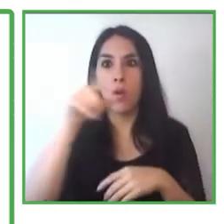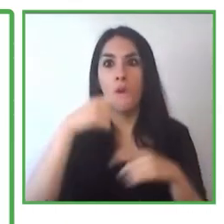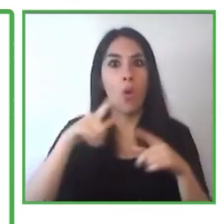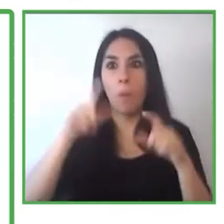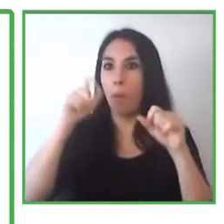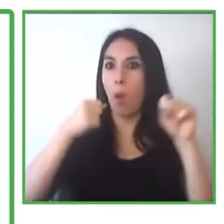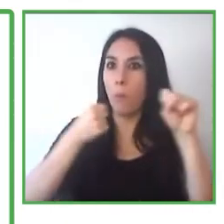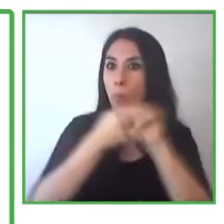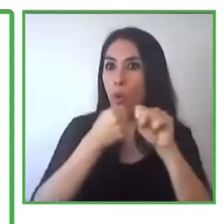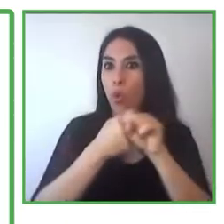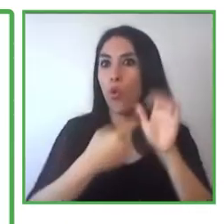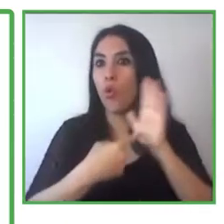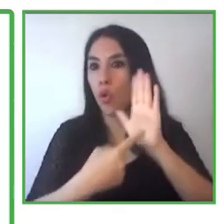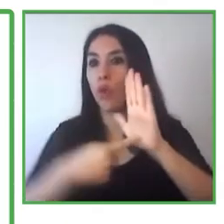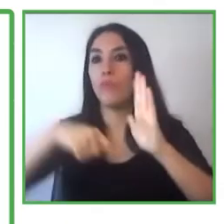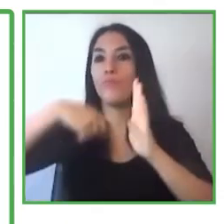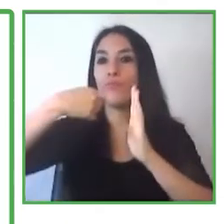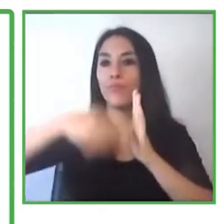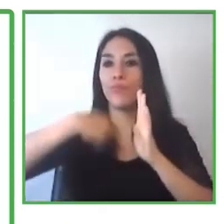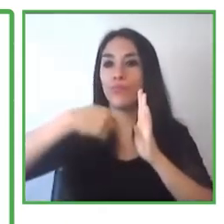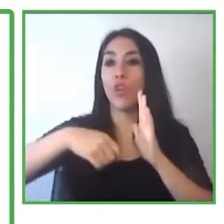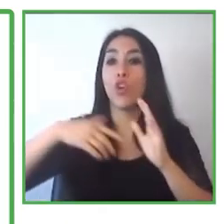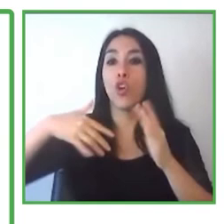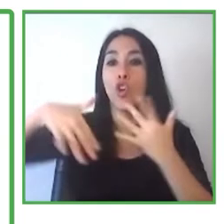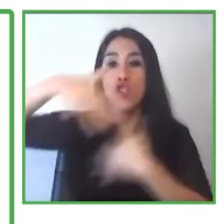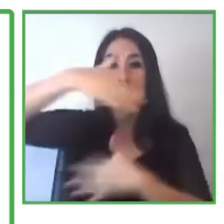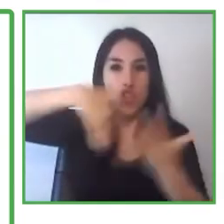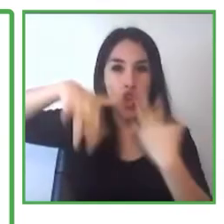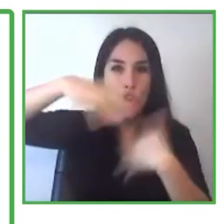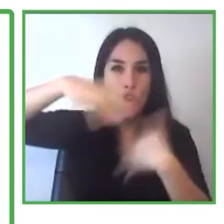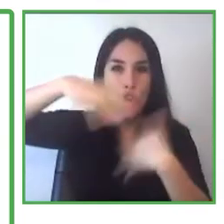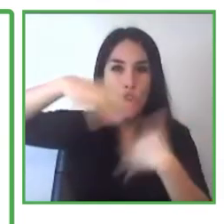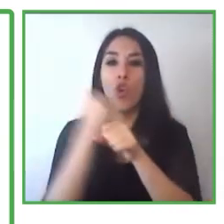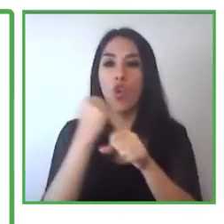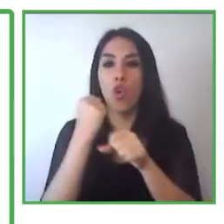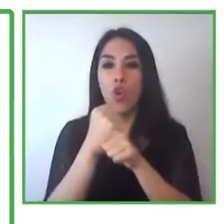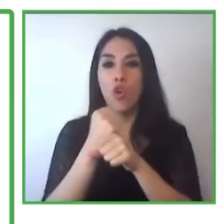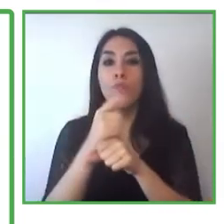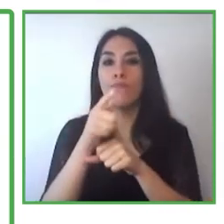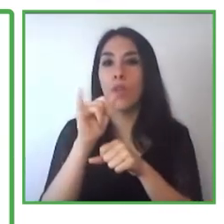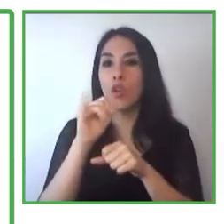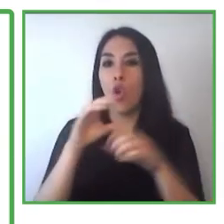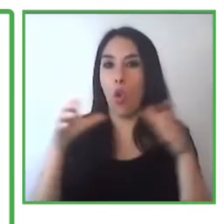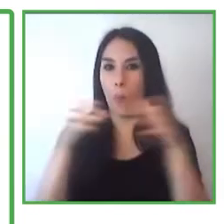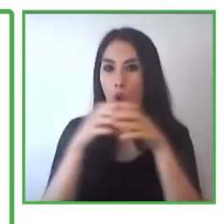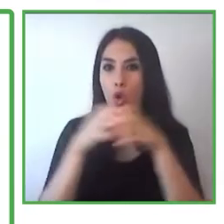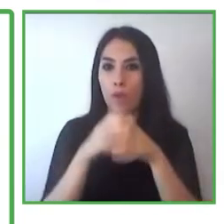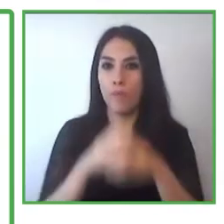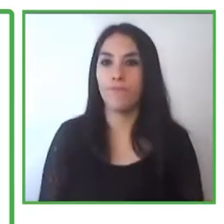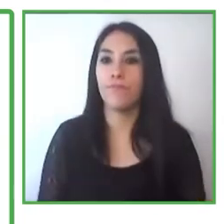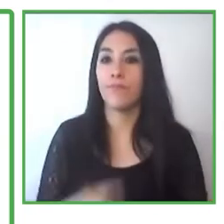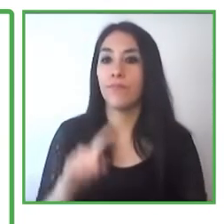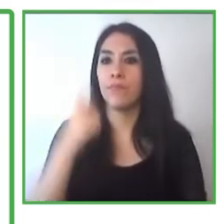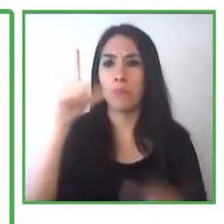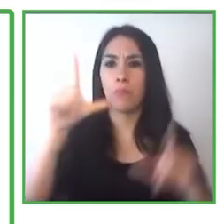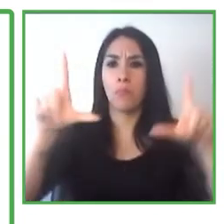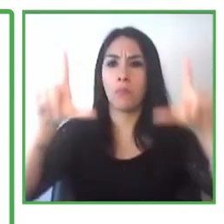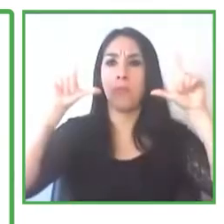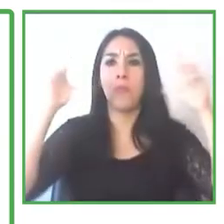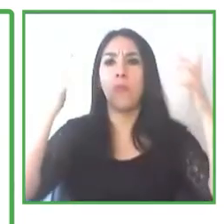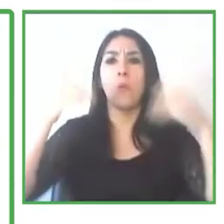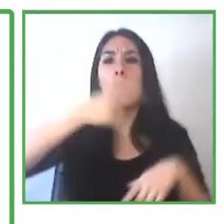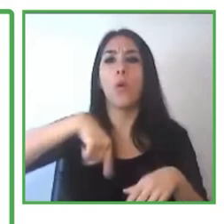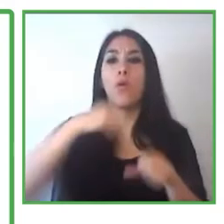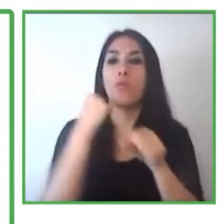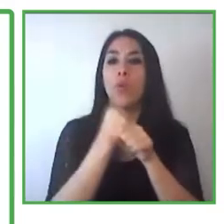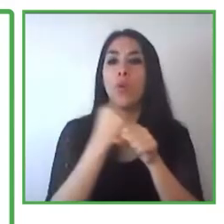sociolaboral Incorpora. Bien, primero de todo, quisiera presentar la Fundación La Caixa, que tiene su sede en Barcelona